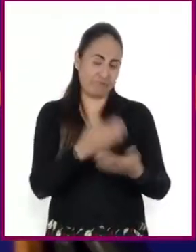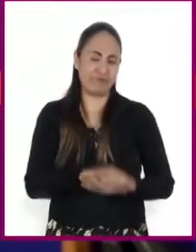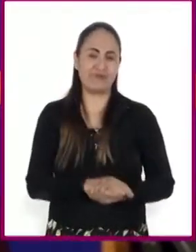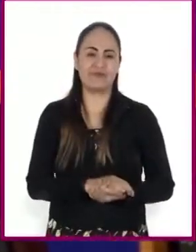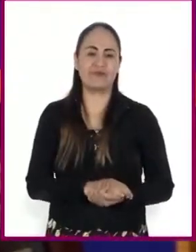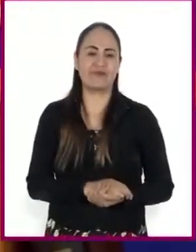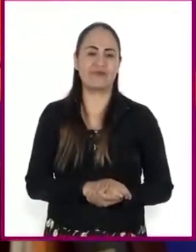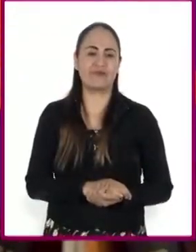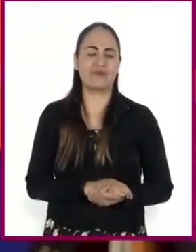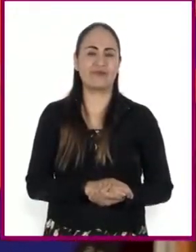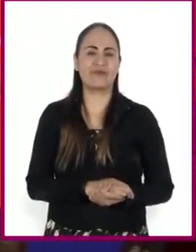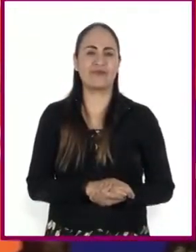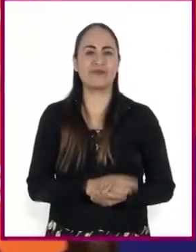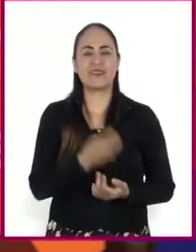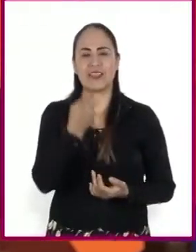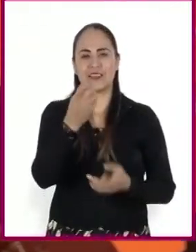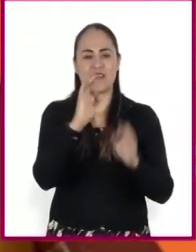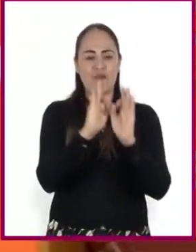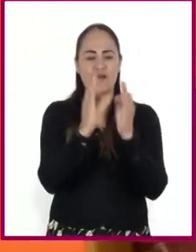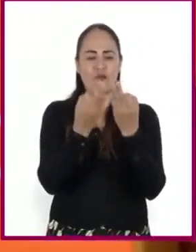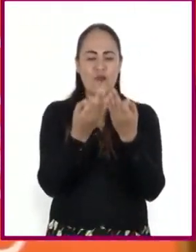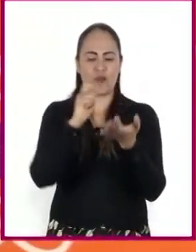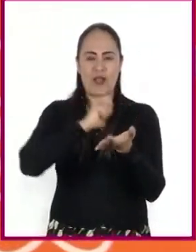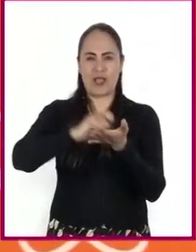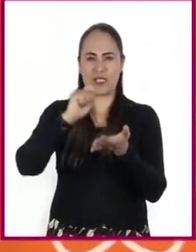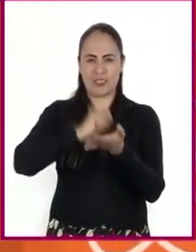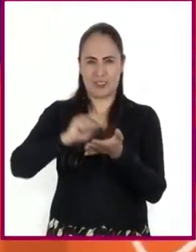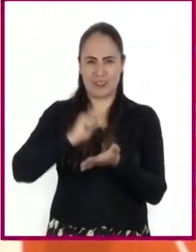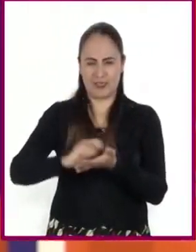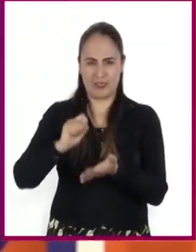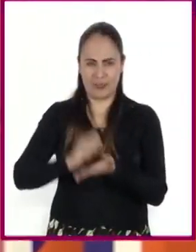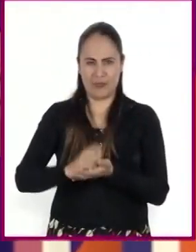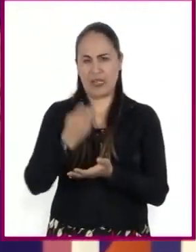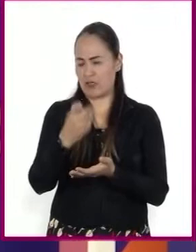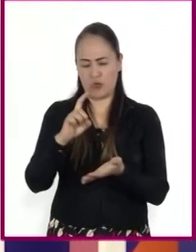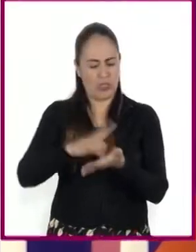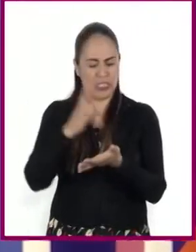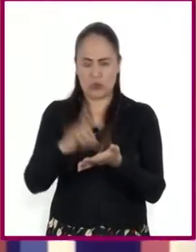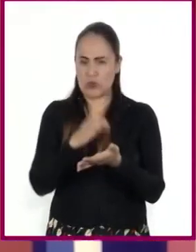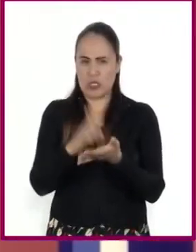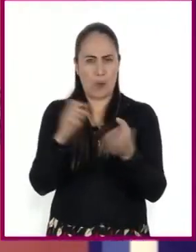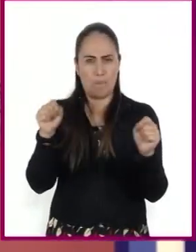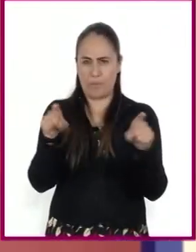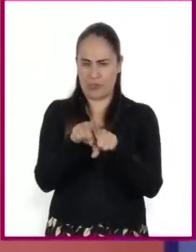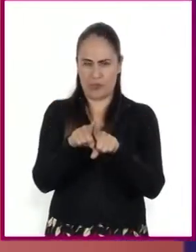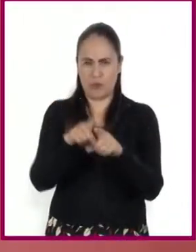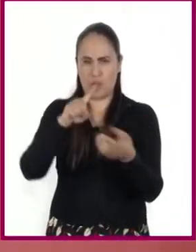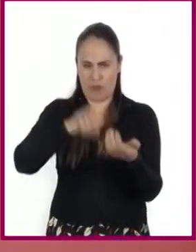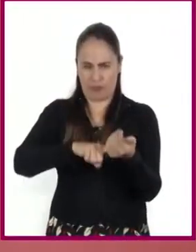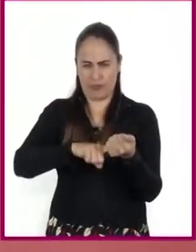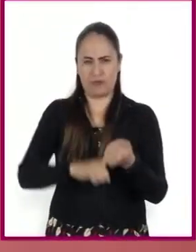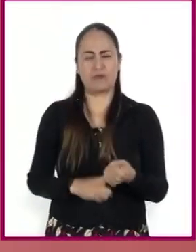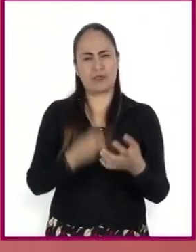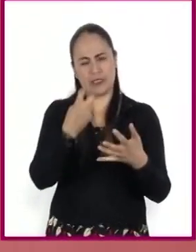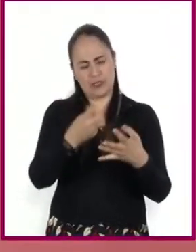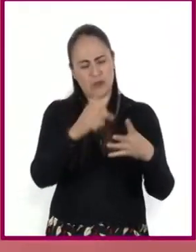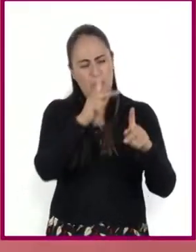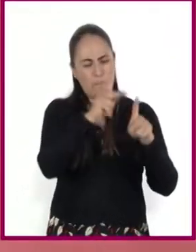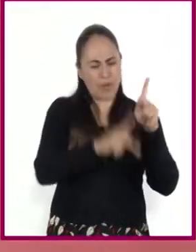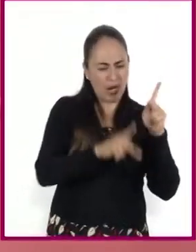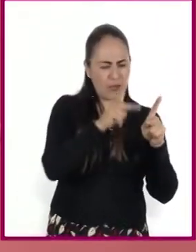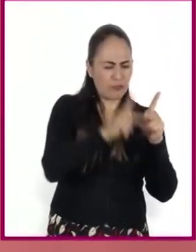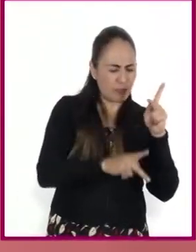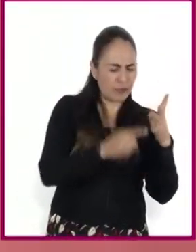bien, esta manera de escribir definiciones es la que se usa en los diccionarios. Algunos de estos elementos nos van a servir